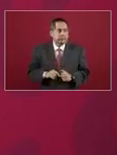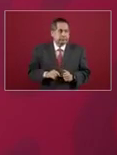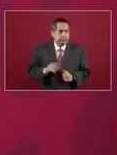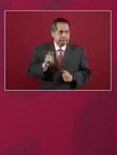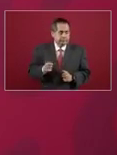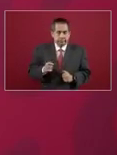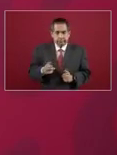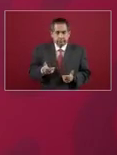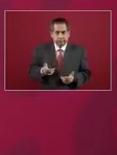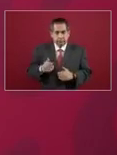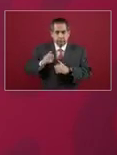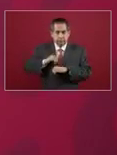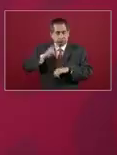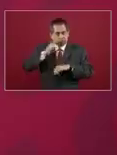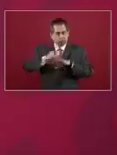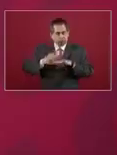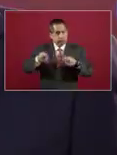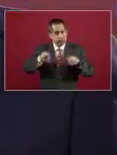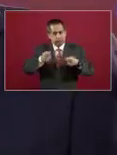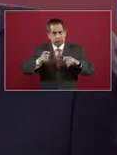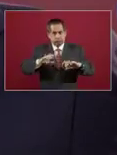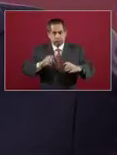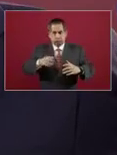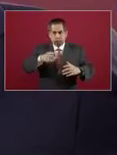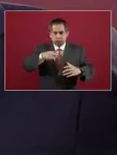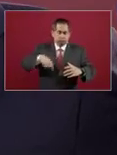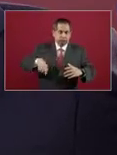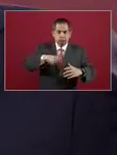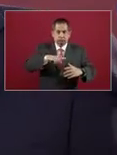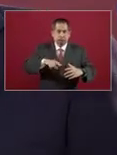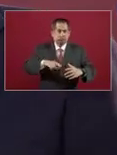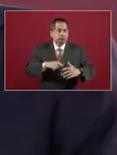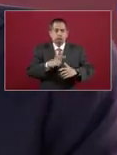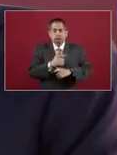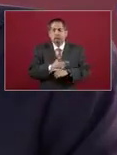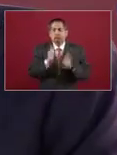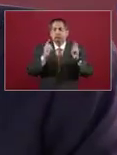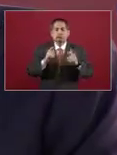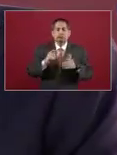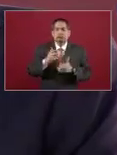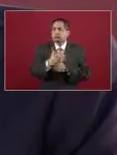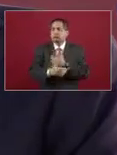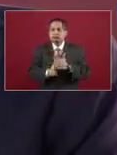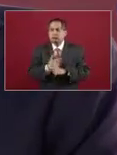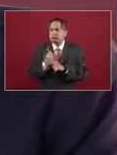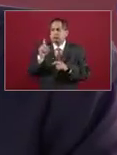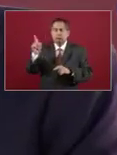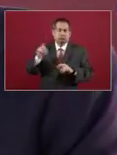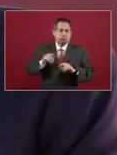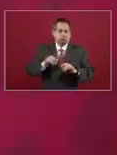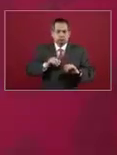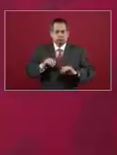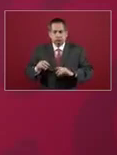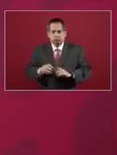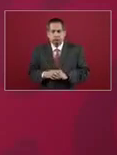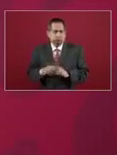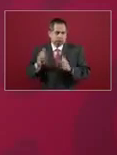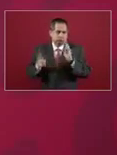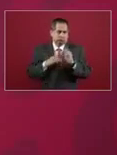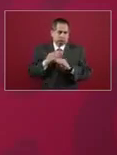que se encarga de regular la libertad en el comercio, en el mundo.